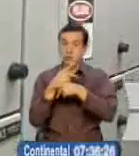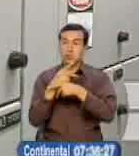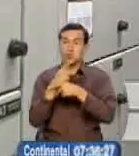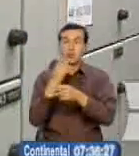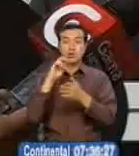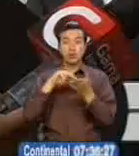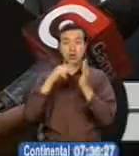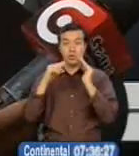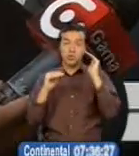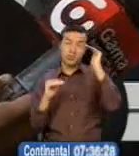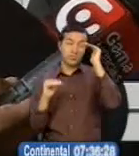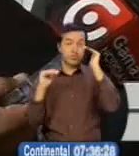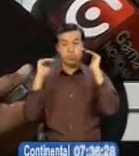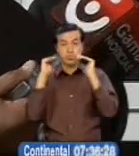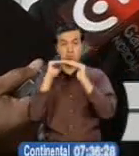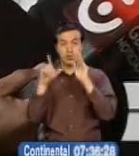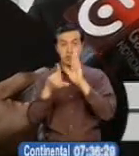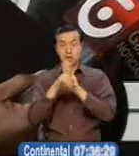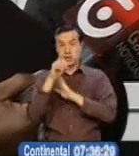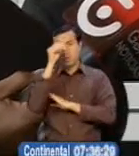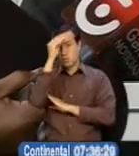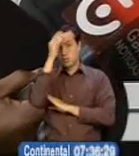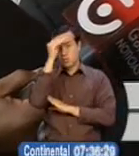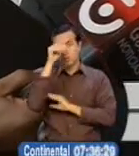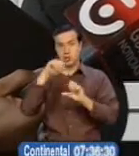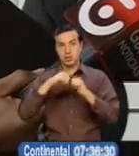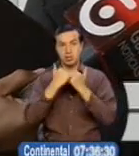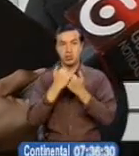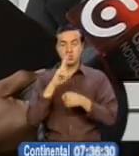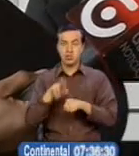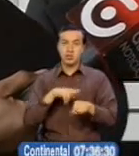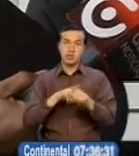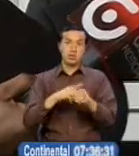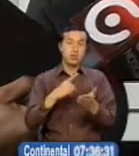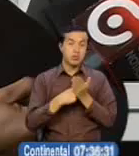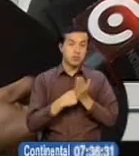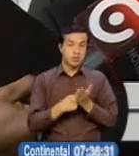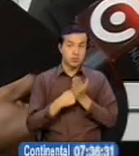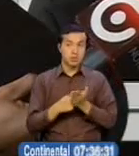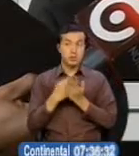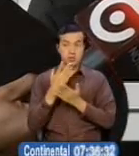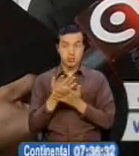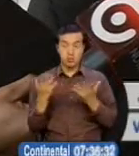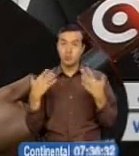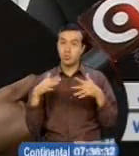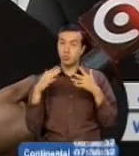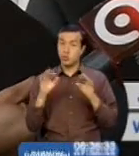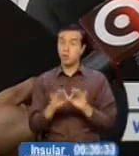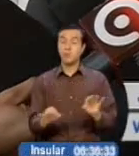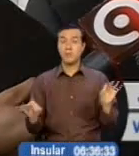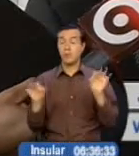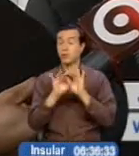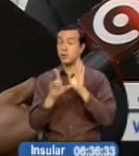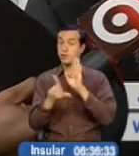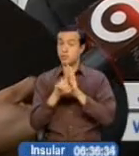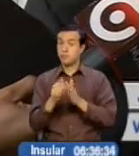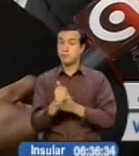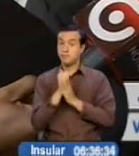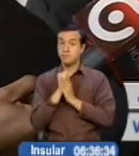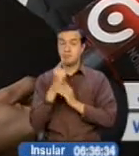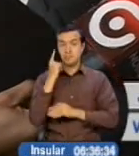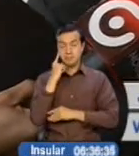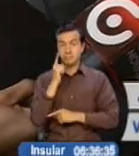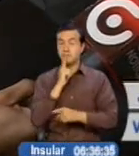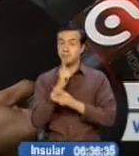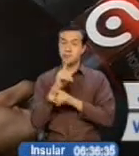brecha tecnológica. El Código de Ingenios que se está debatiendo en la Asamblea Nacional será una poderosa herramienta para ello y también es una muestra que